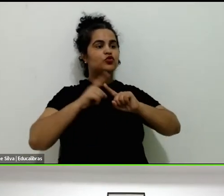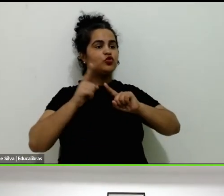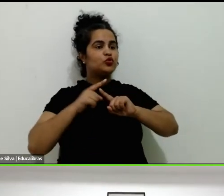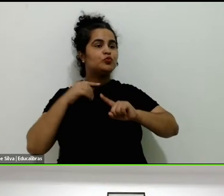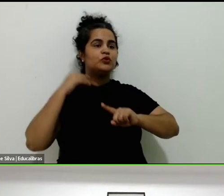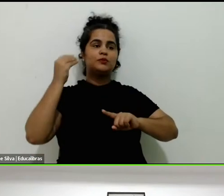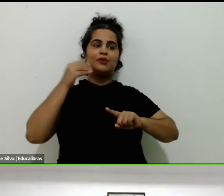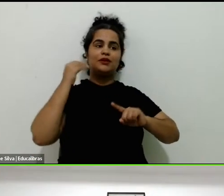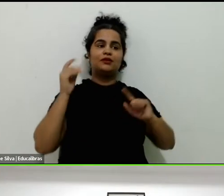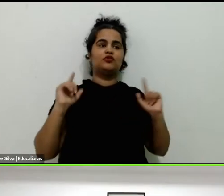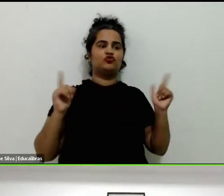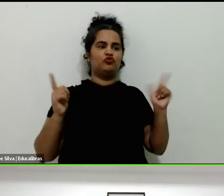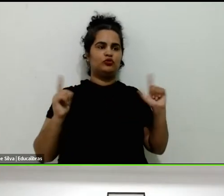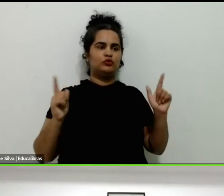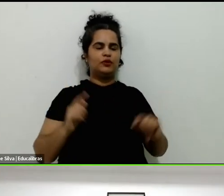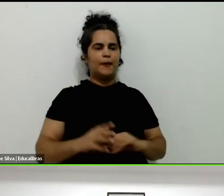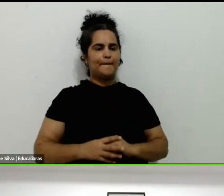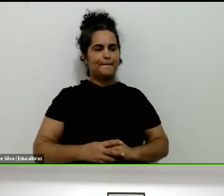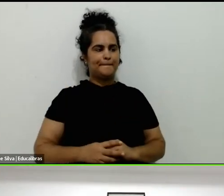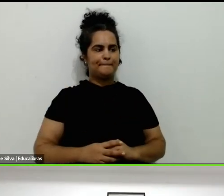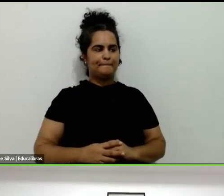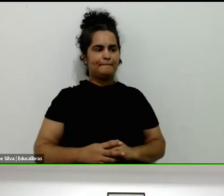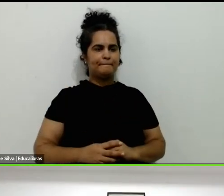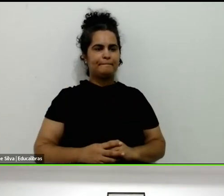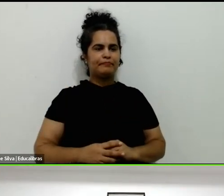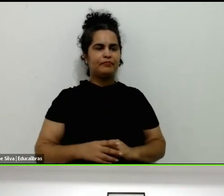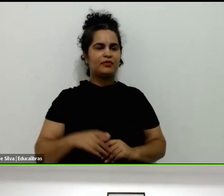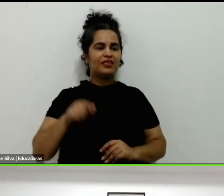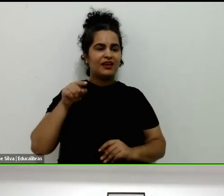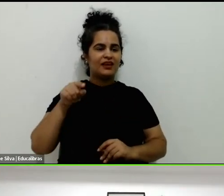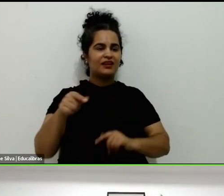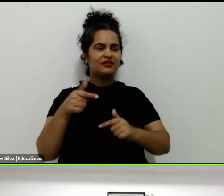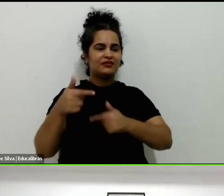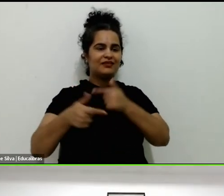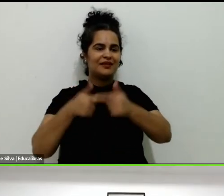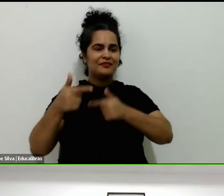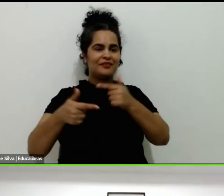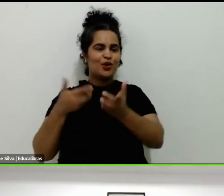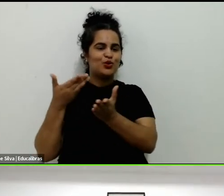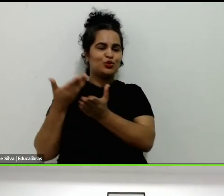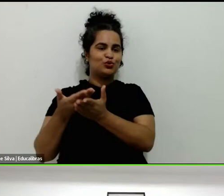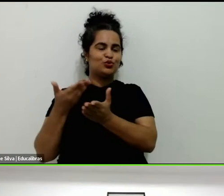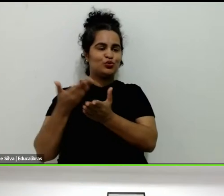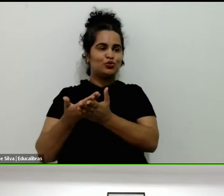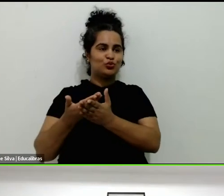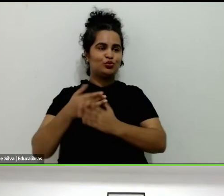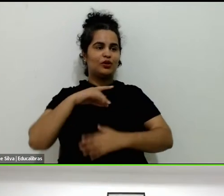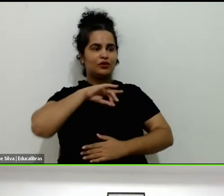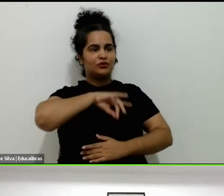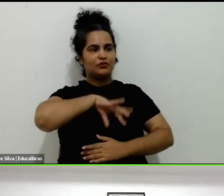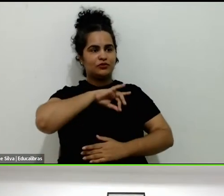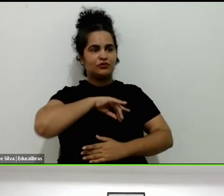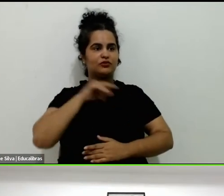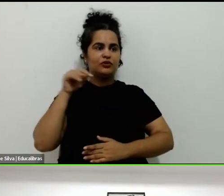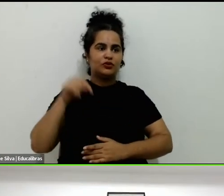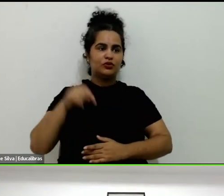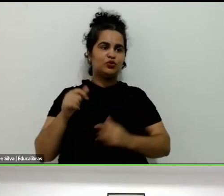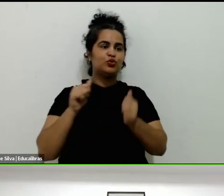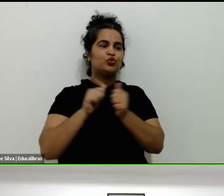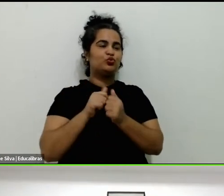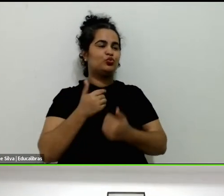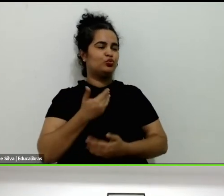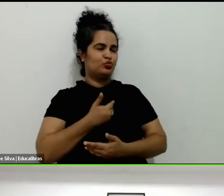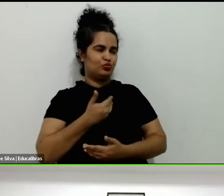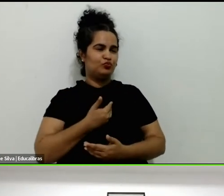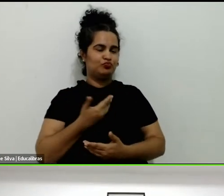Ese trabajo también fue comparado con un estudio realizado acá en Chile por otros colegas investigadores y hay una similitud